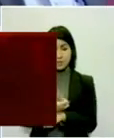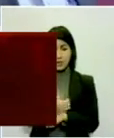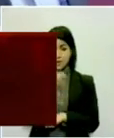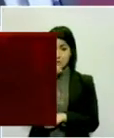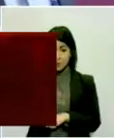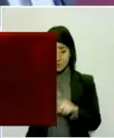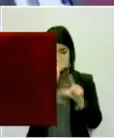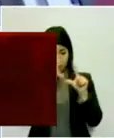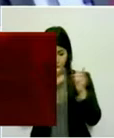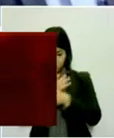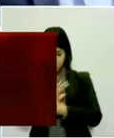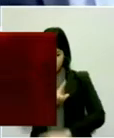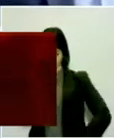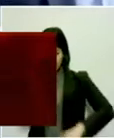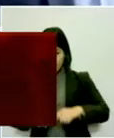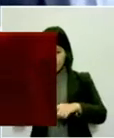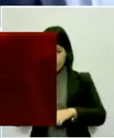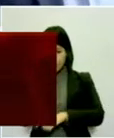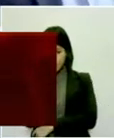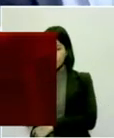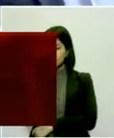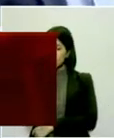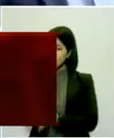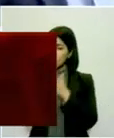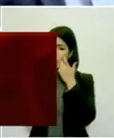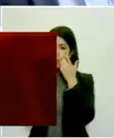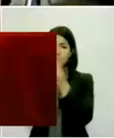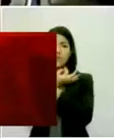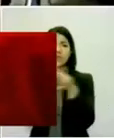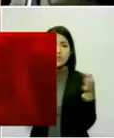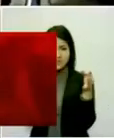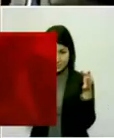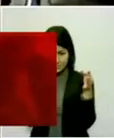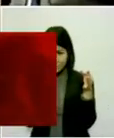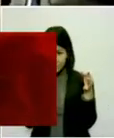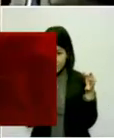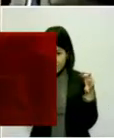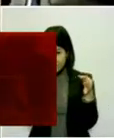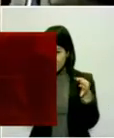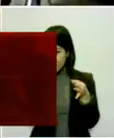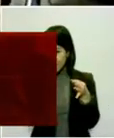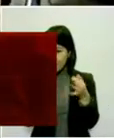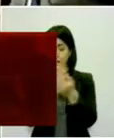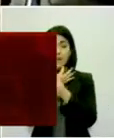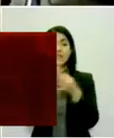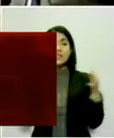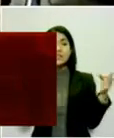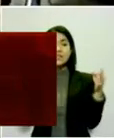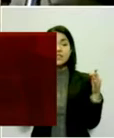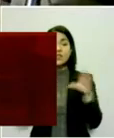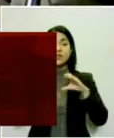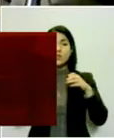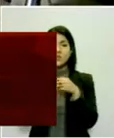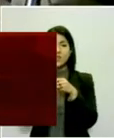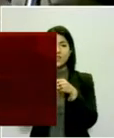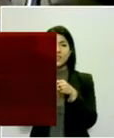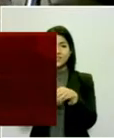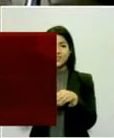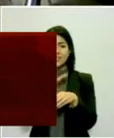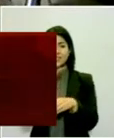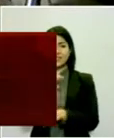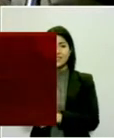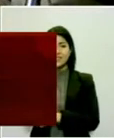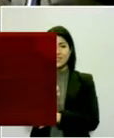Entonces, pues esto es nada más una muestra, queríamos darles la información también para señalar que las comunidades están